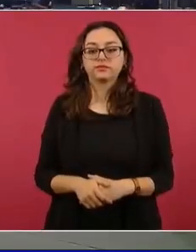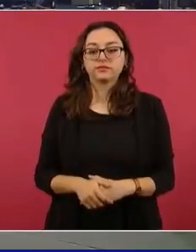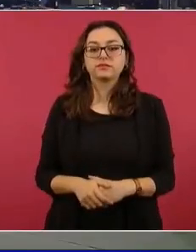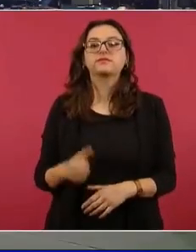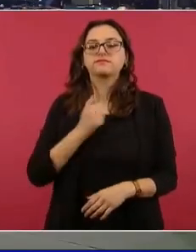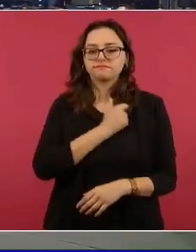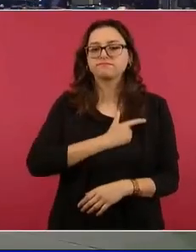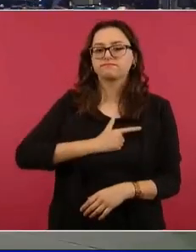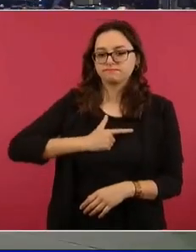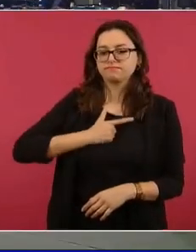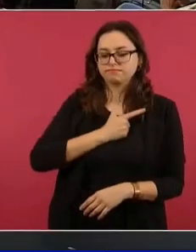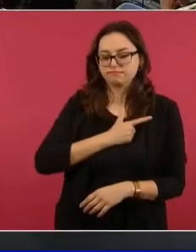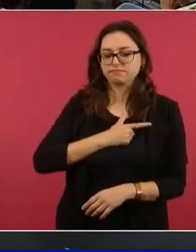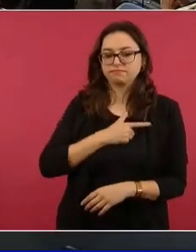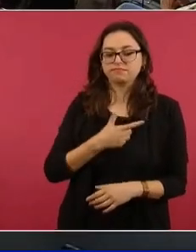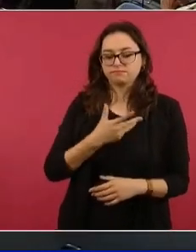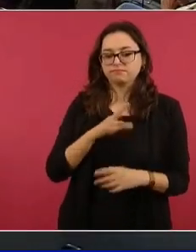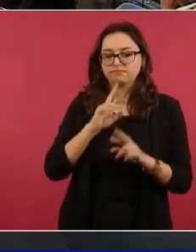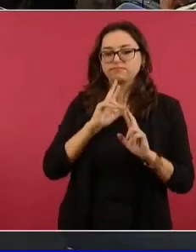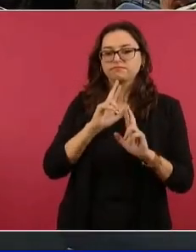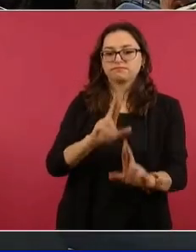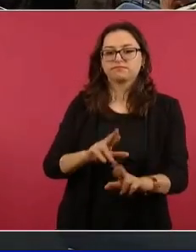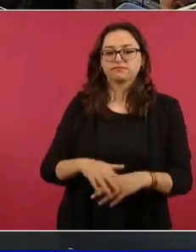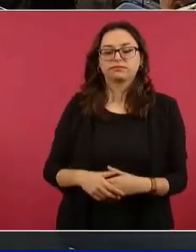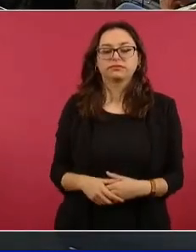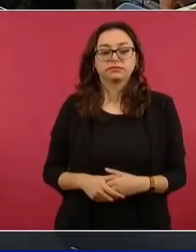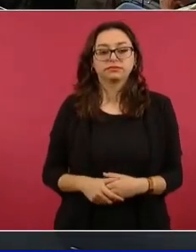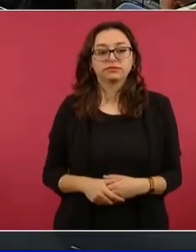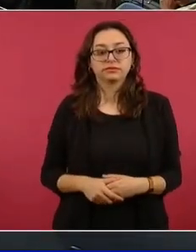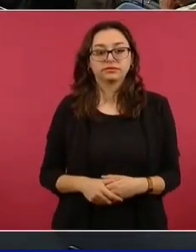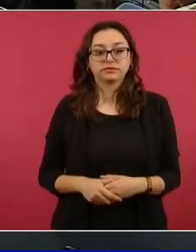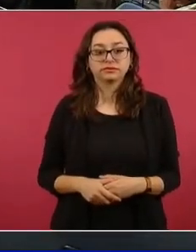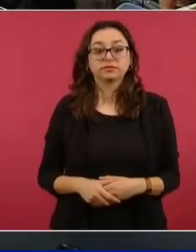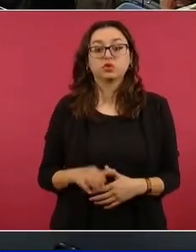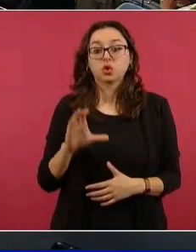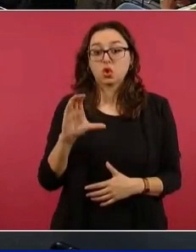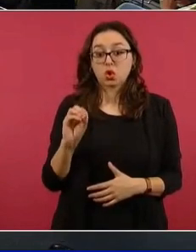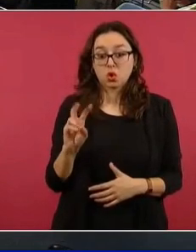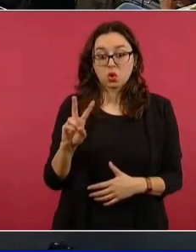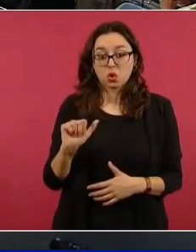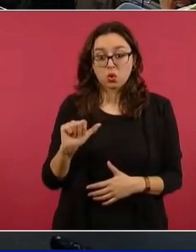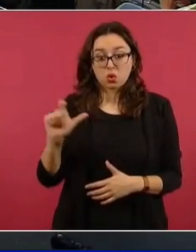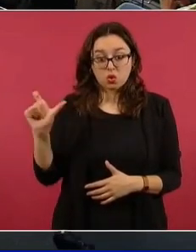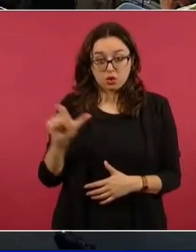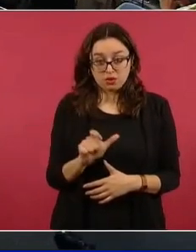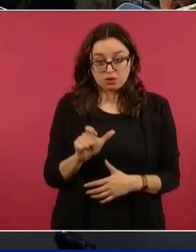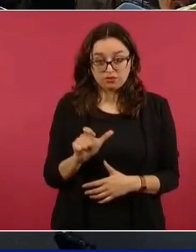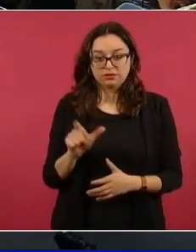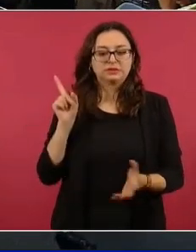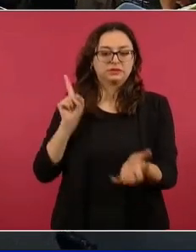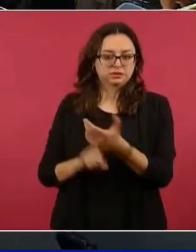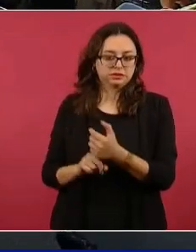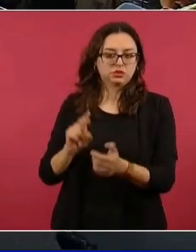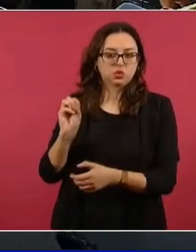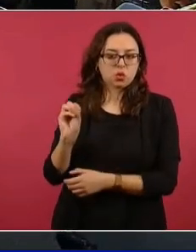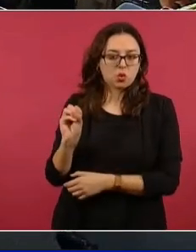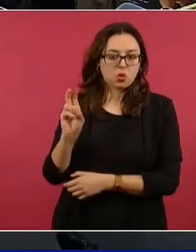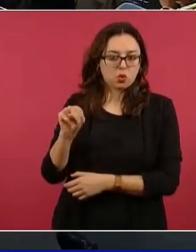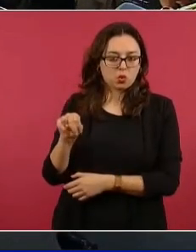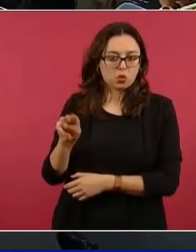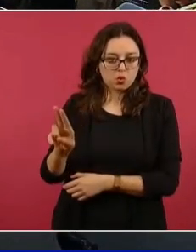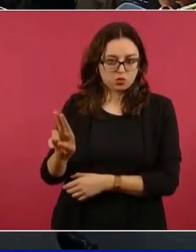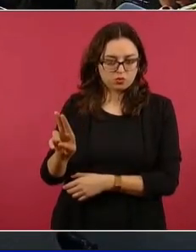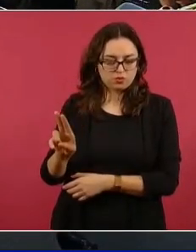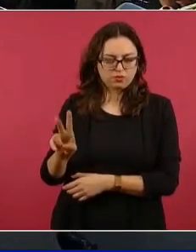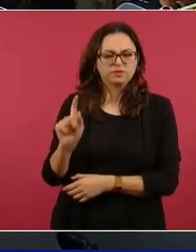Mucho gusto, presidente. Sí, efectivamente, con este tema de COVAX, como se conoce, es un mecanismo en